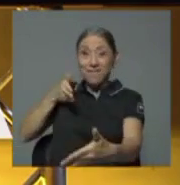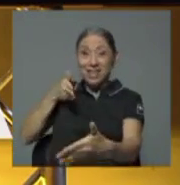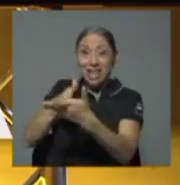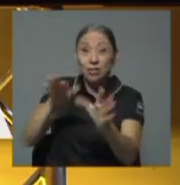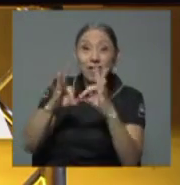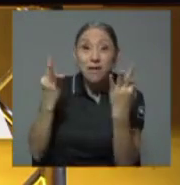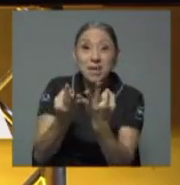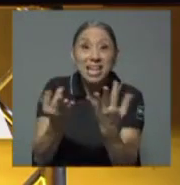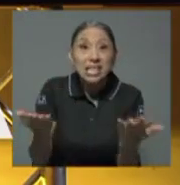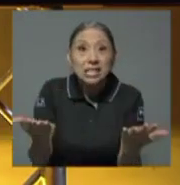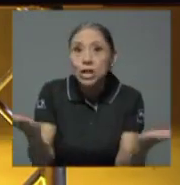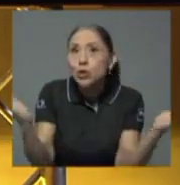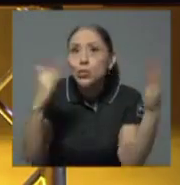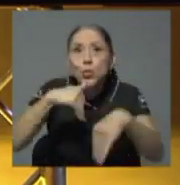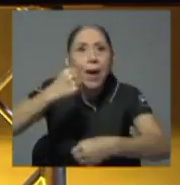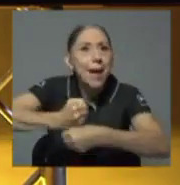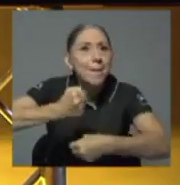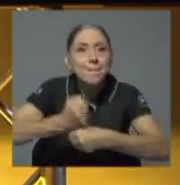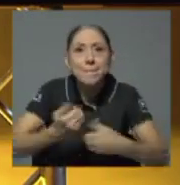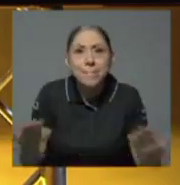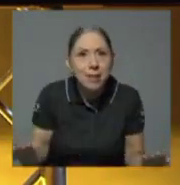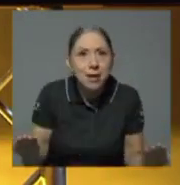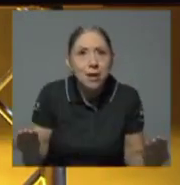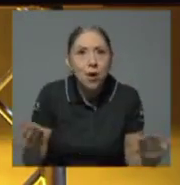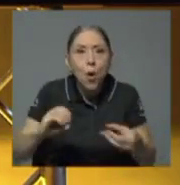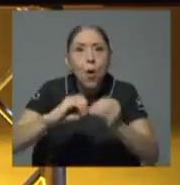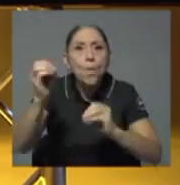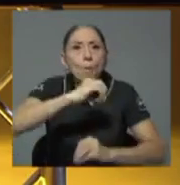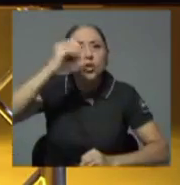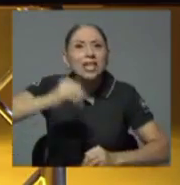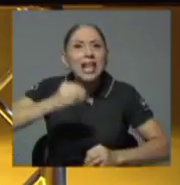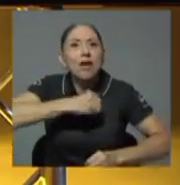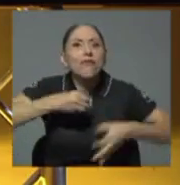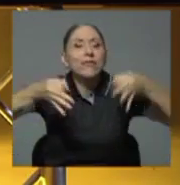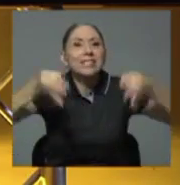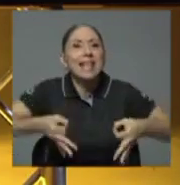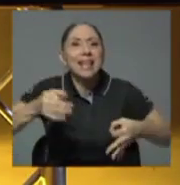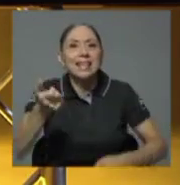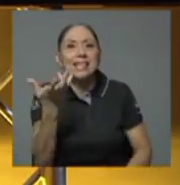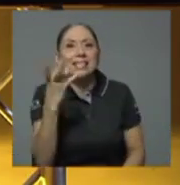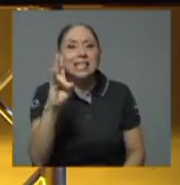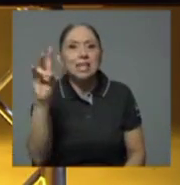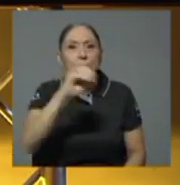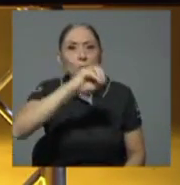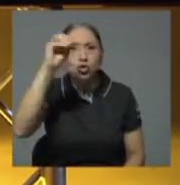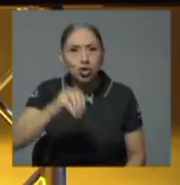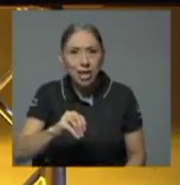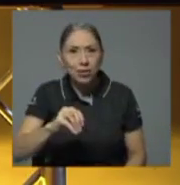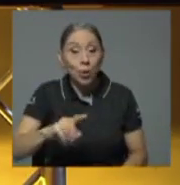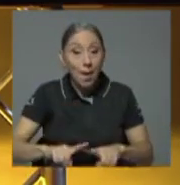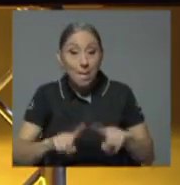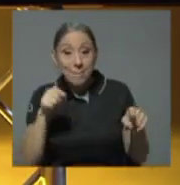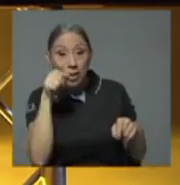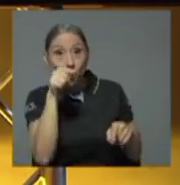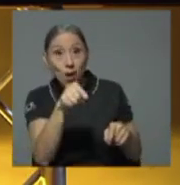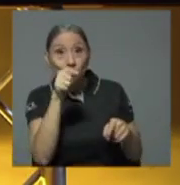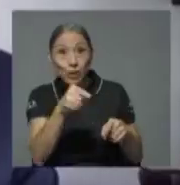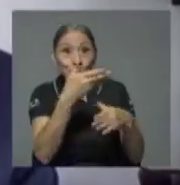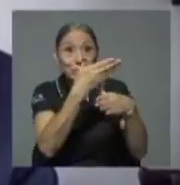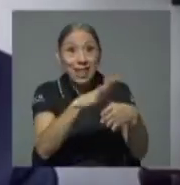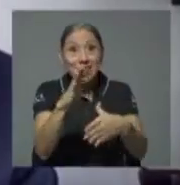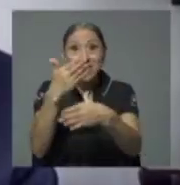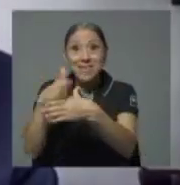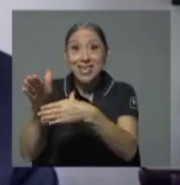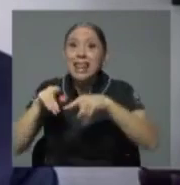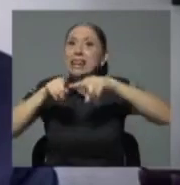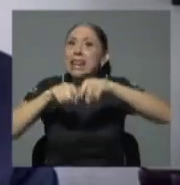desempleo abierto, con una tasa oficial del 17%, pero que cuando uno lo divide por rangos de edades,